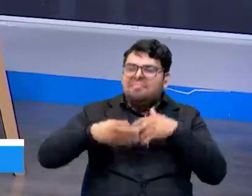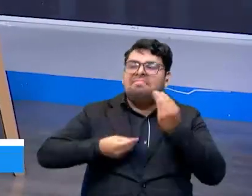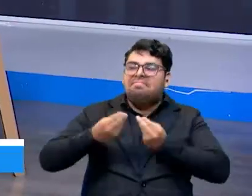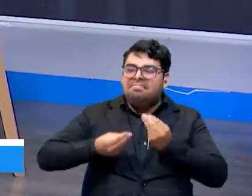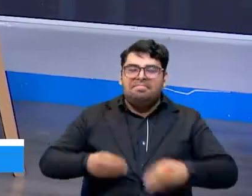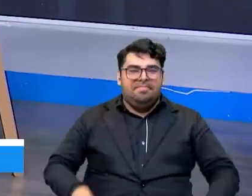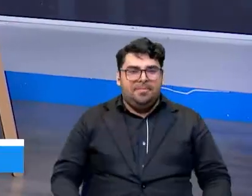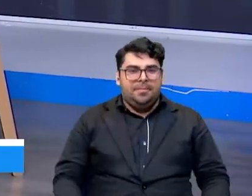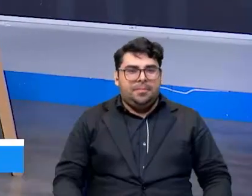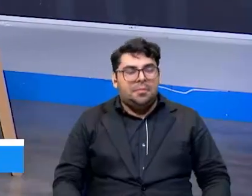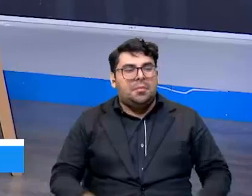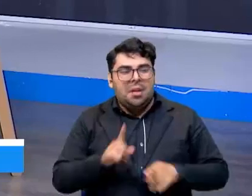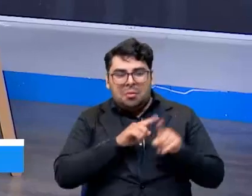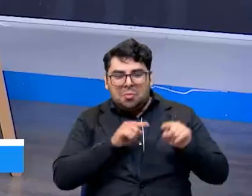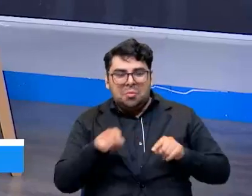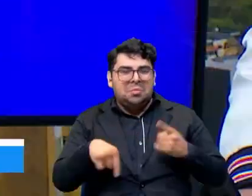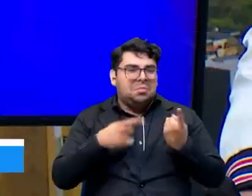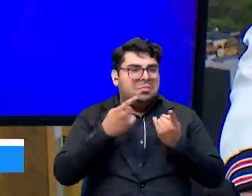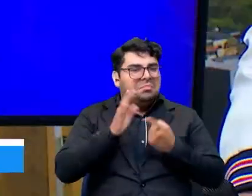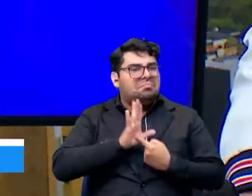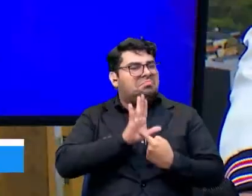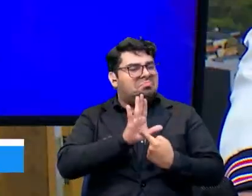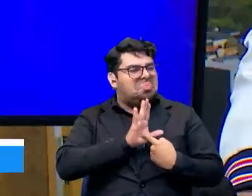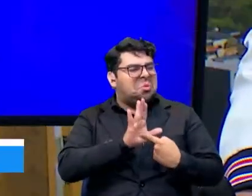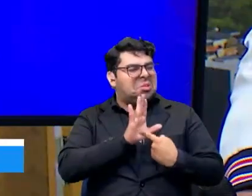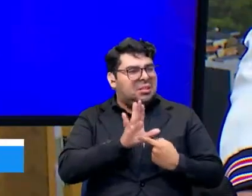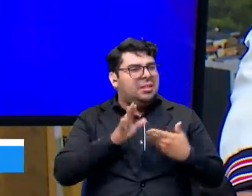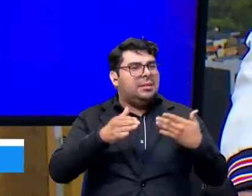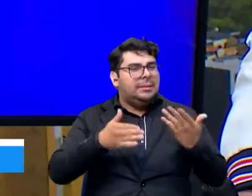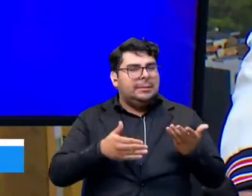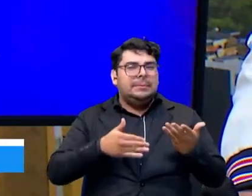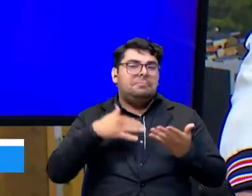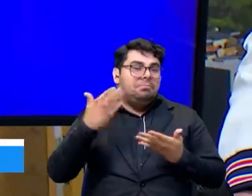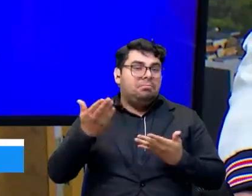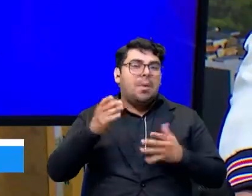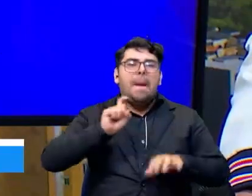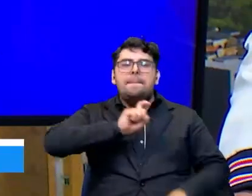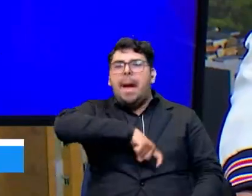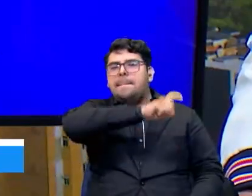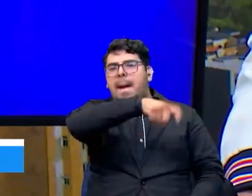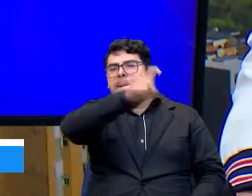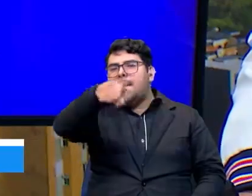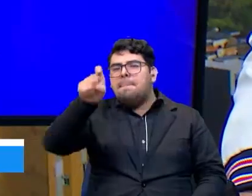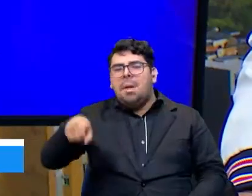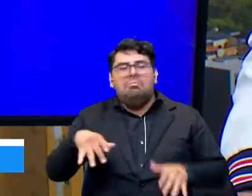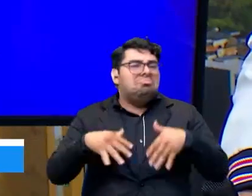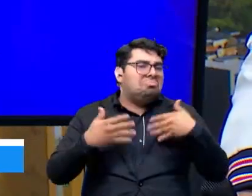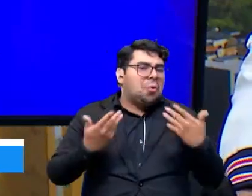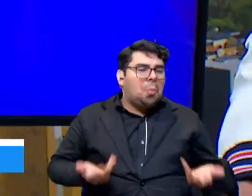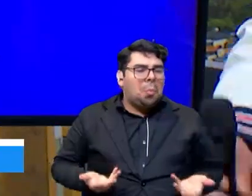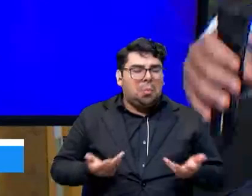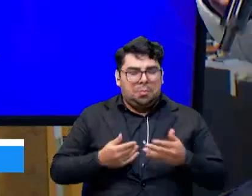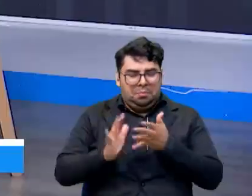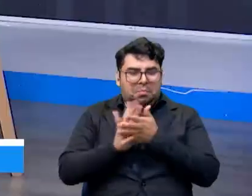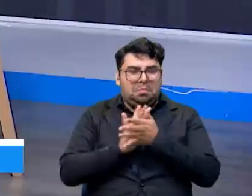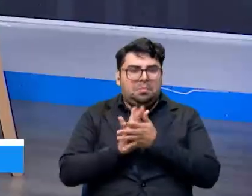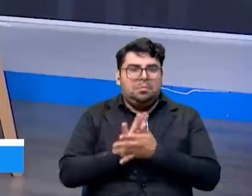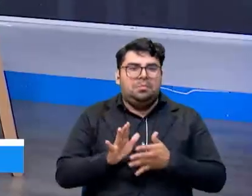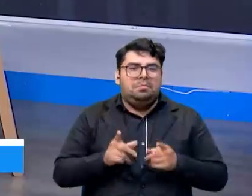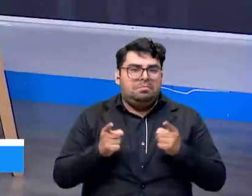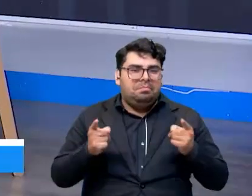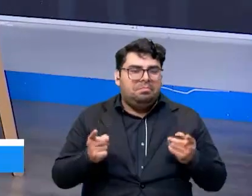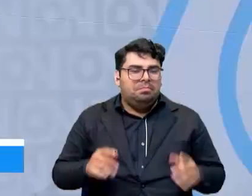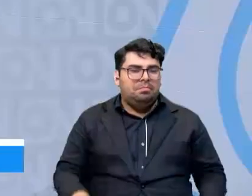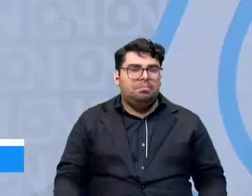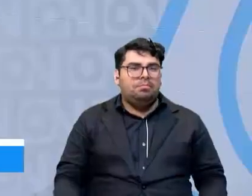los artistas empiezan a mostrar sus producciones, viene de pronto gira de medios. Cuéntanos un poquito de